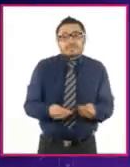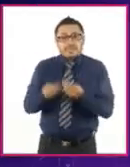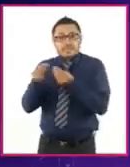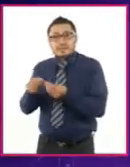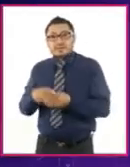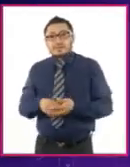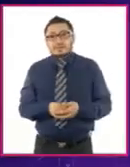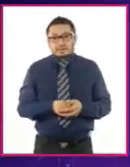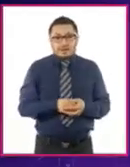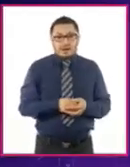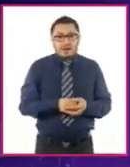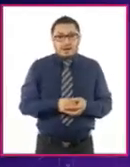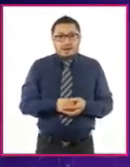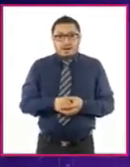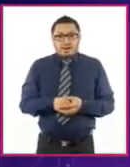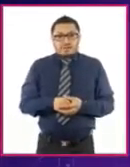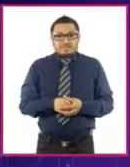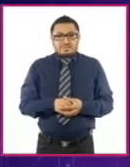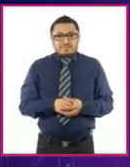y Claudia.